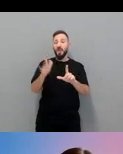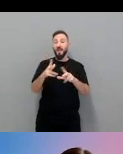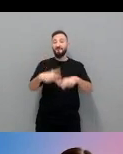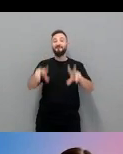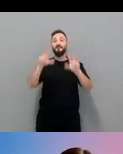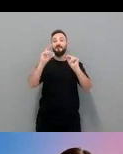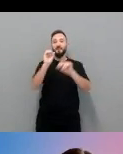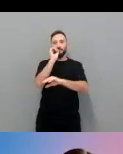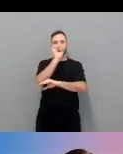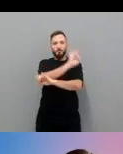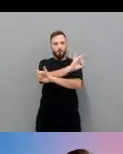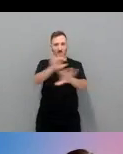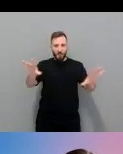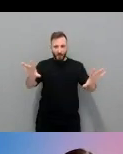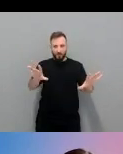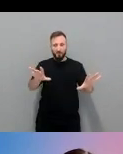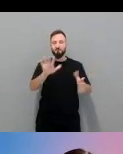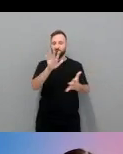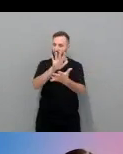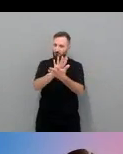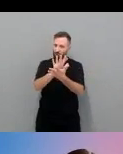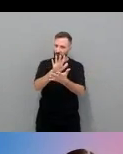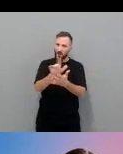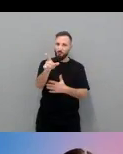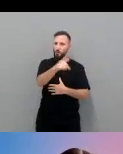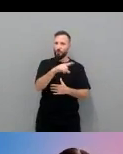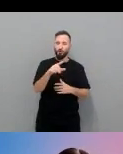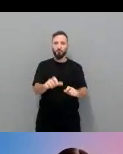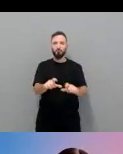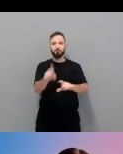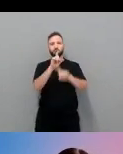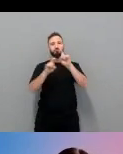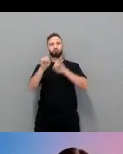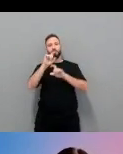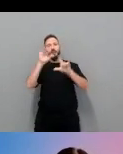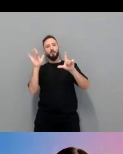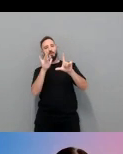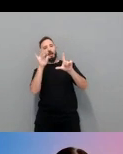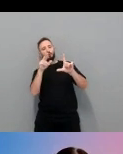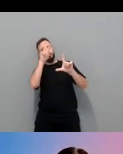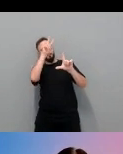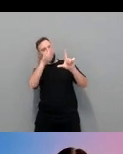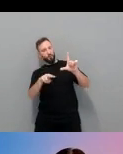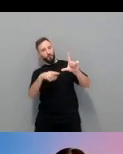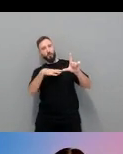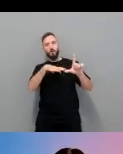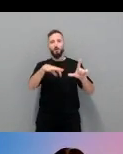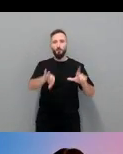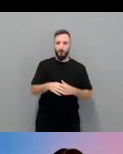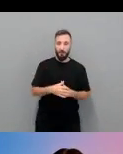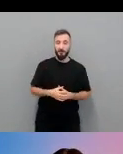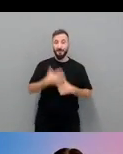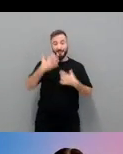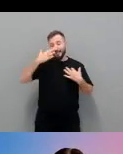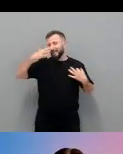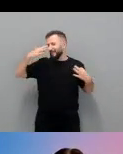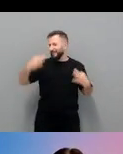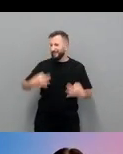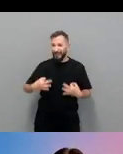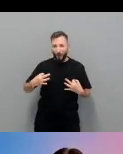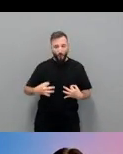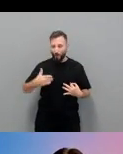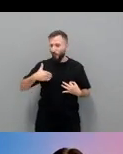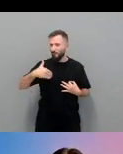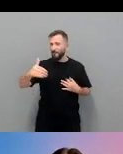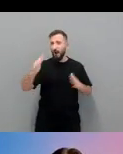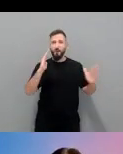al final del congreso, pues podréis recuperar estas diapositivas en otro momento y seguro que en cualquier